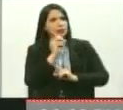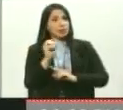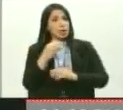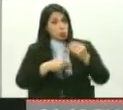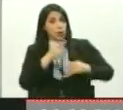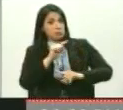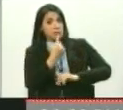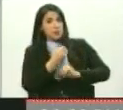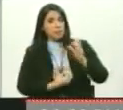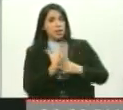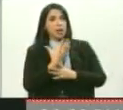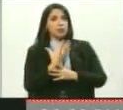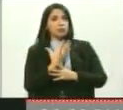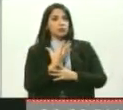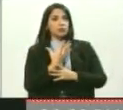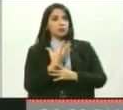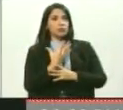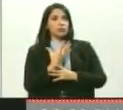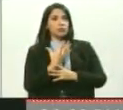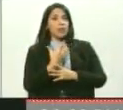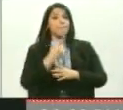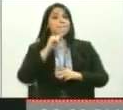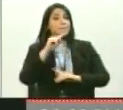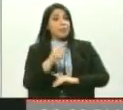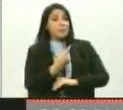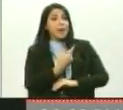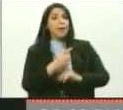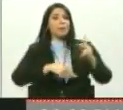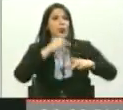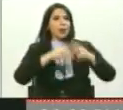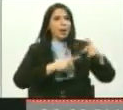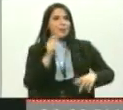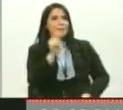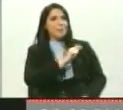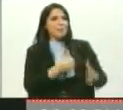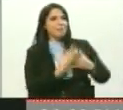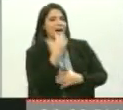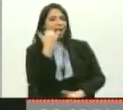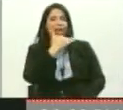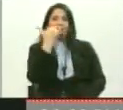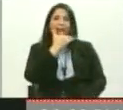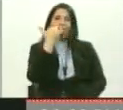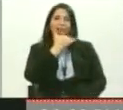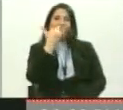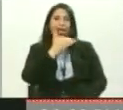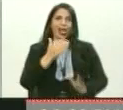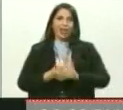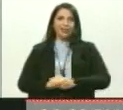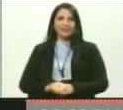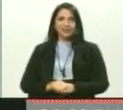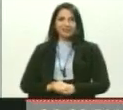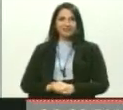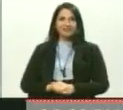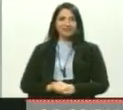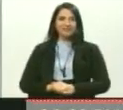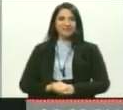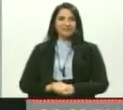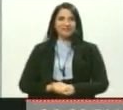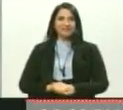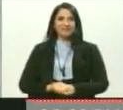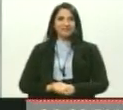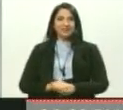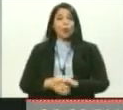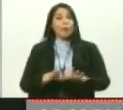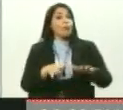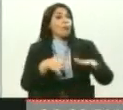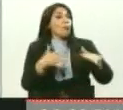hacer el primero de mayo? No, el primer programa del mes de mayo, presidente. Ah, yo creía que iba a ser el primero de mayo.